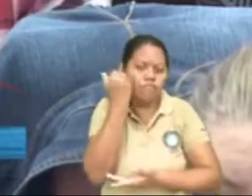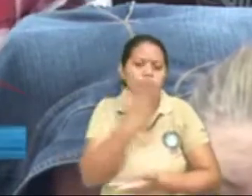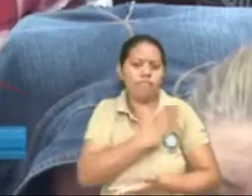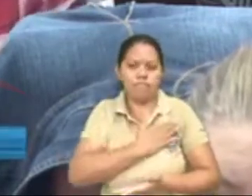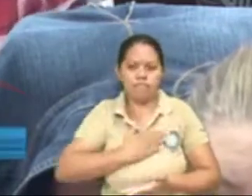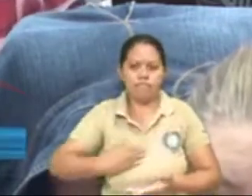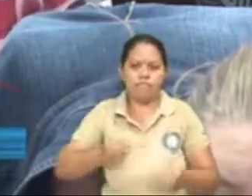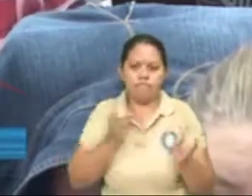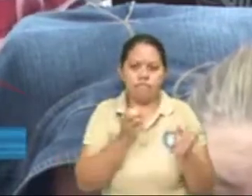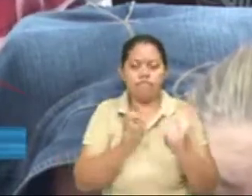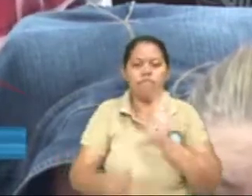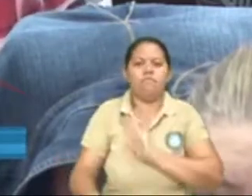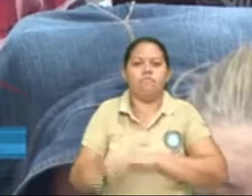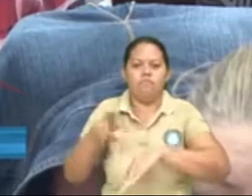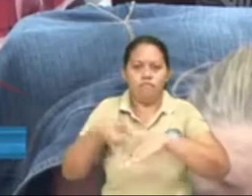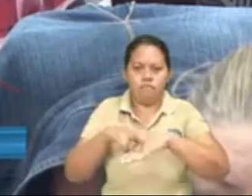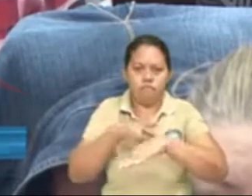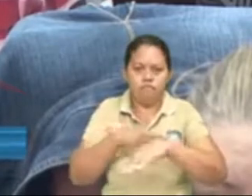mejor la norma,